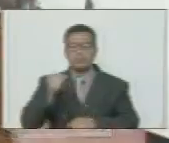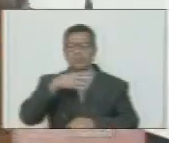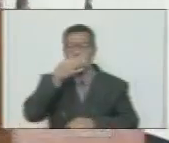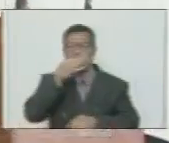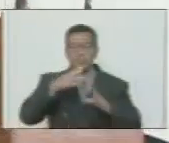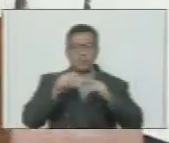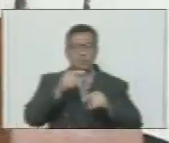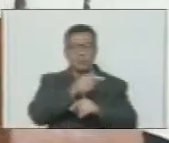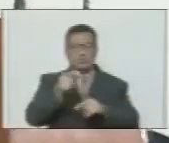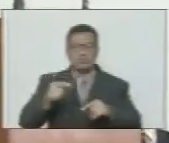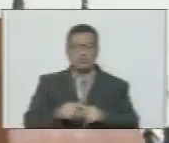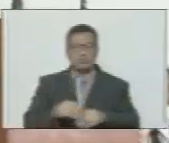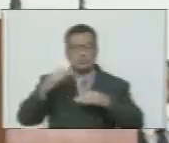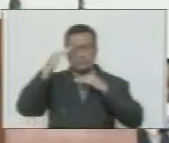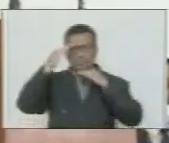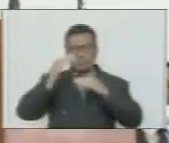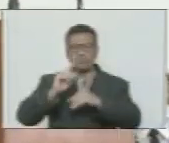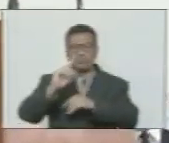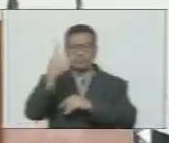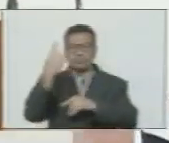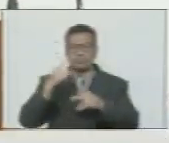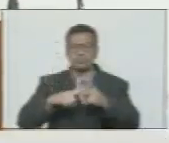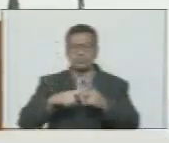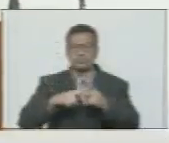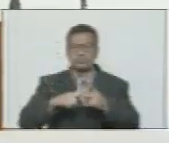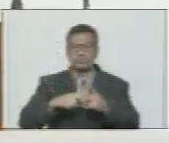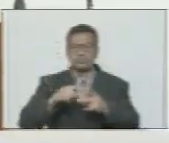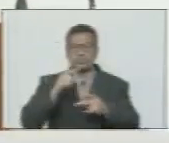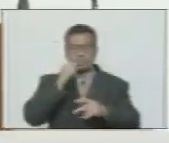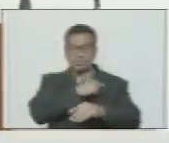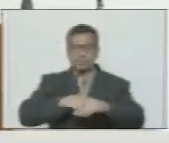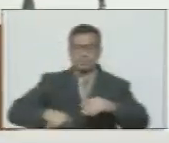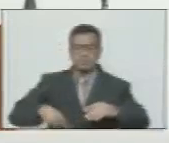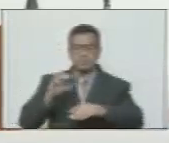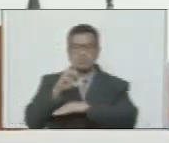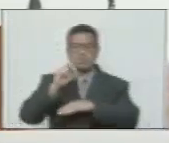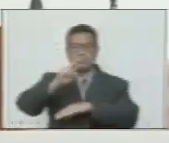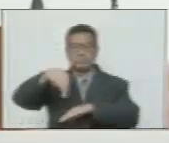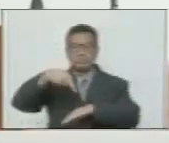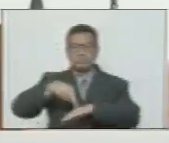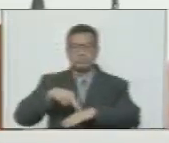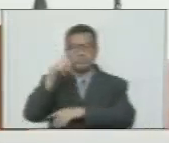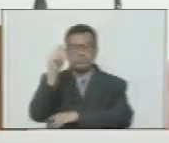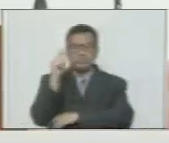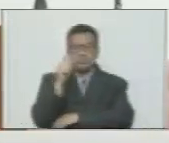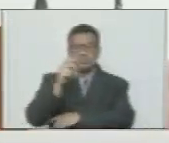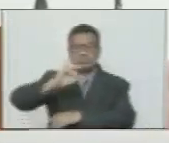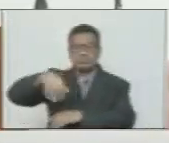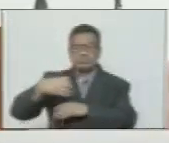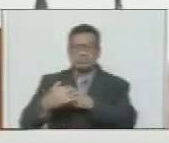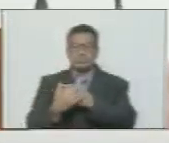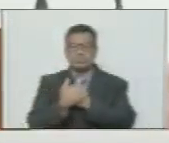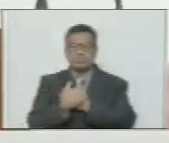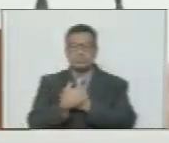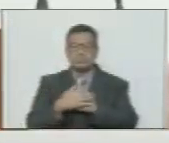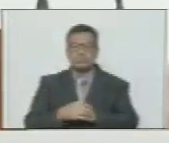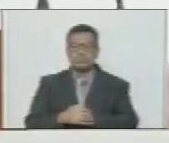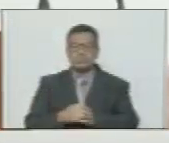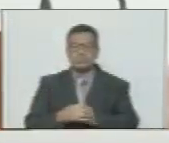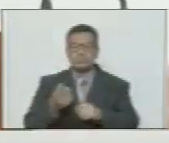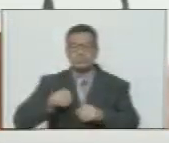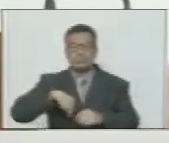Bueno, buenas tardes a todas y todos. Saludar en primera instancia al ciudadano presidente de la Asamblea Nacional, diputado